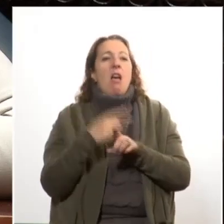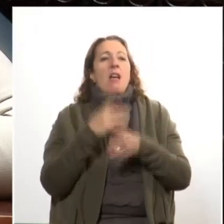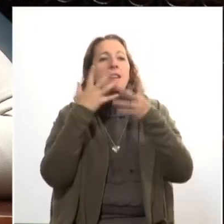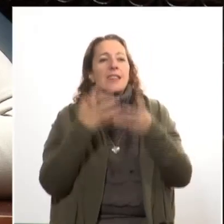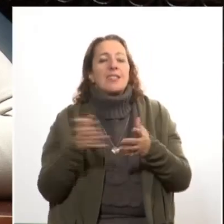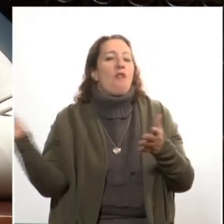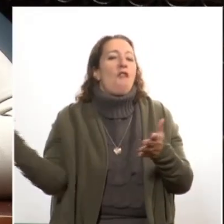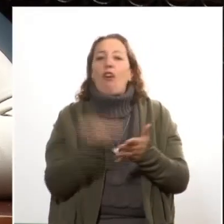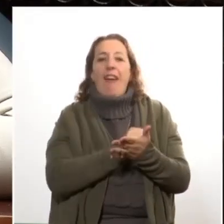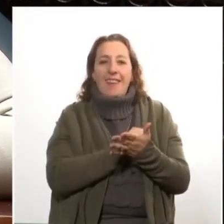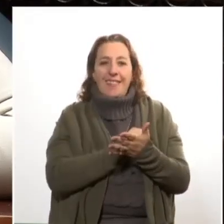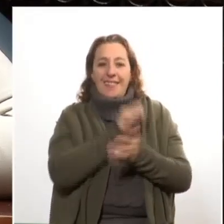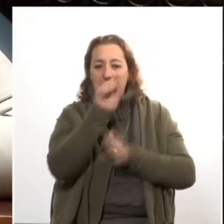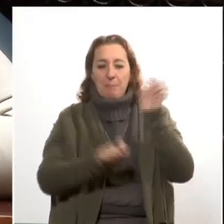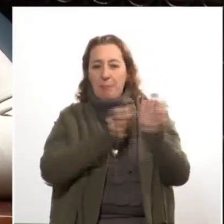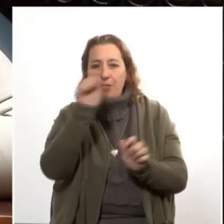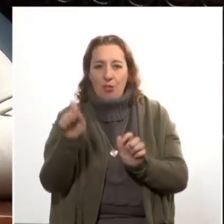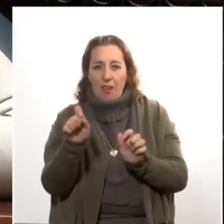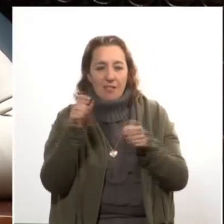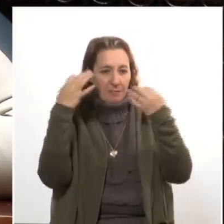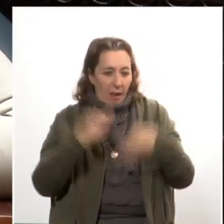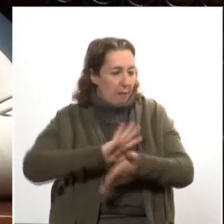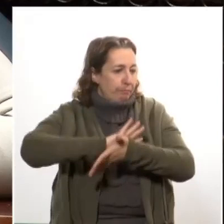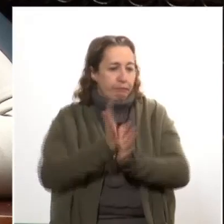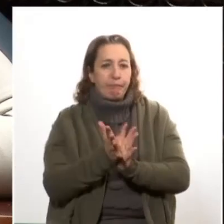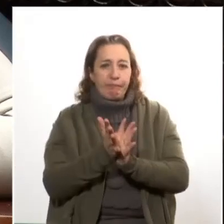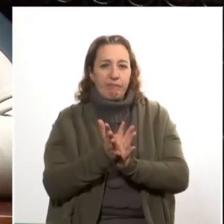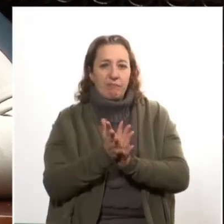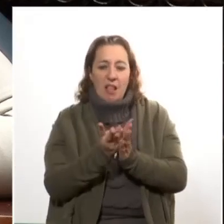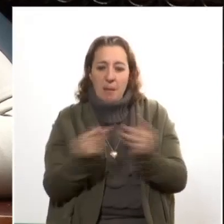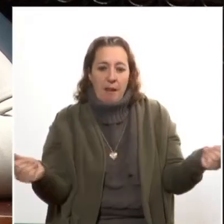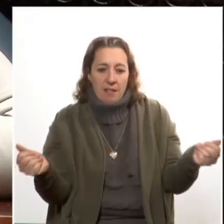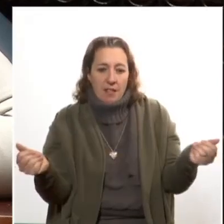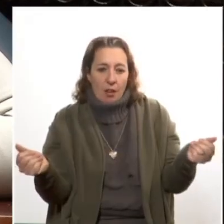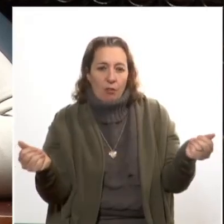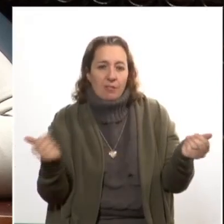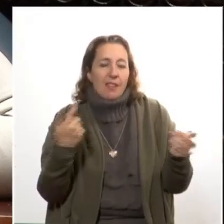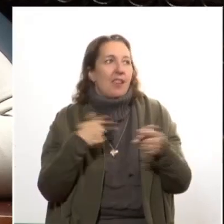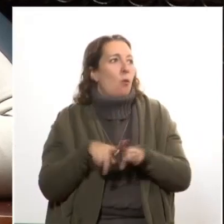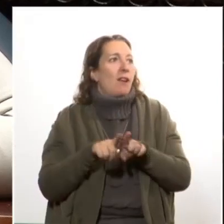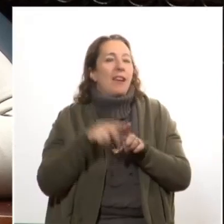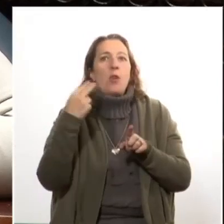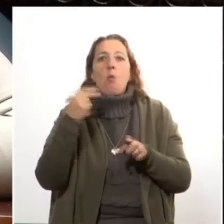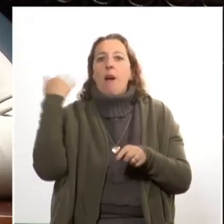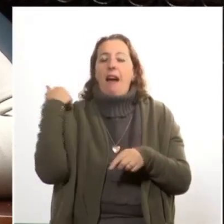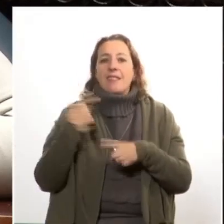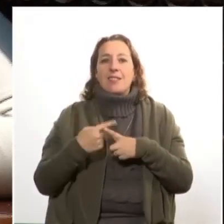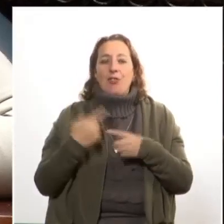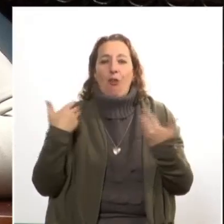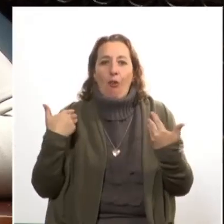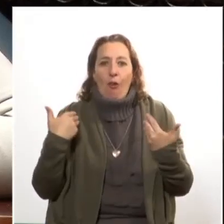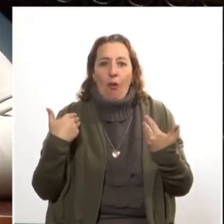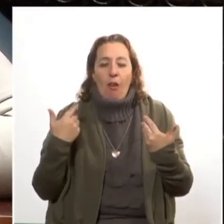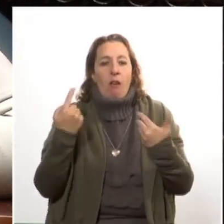los registros de la historia, exterminarlos, desaparecerlos, como si nunca hubieran sido,